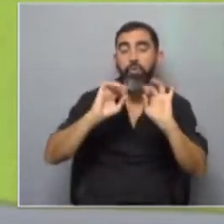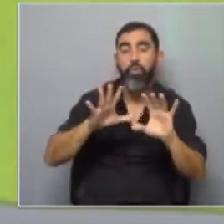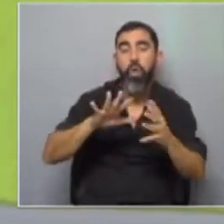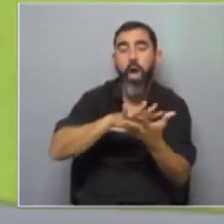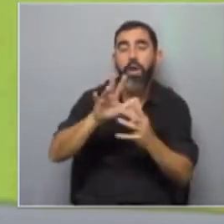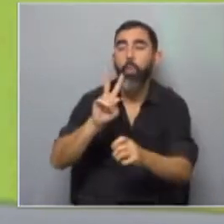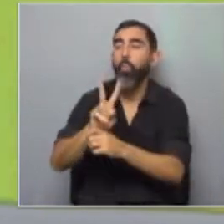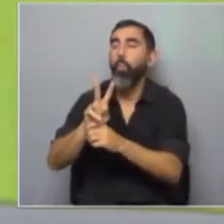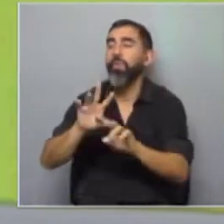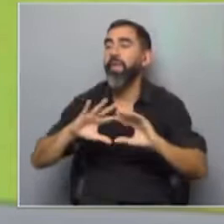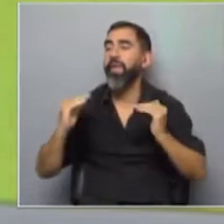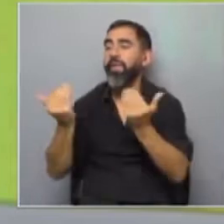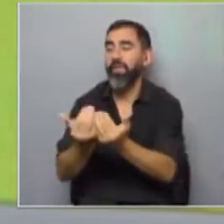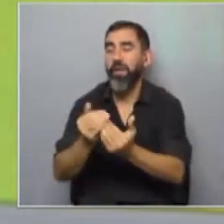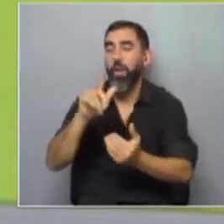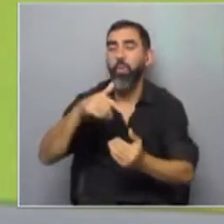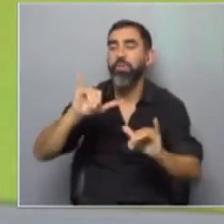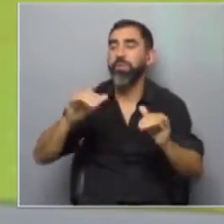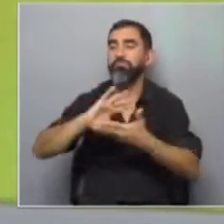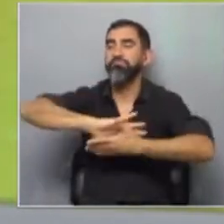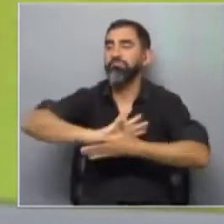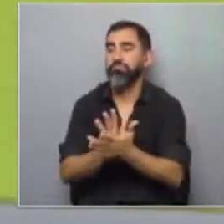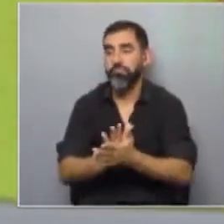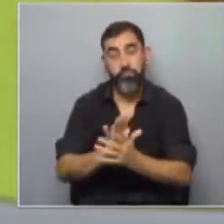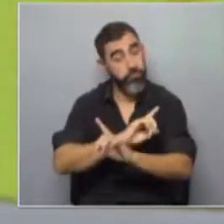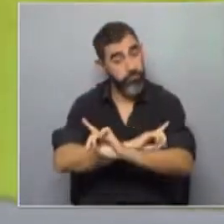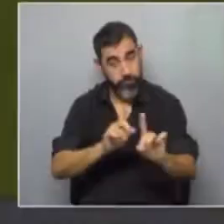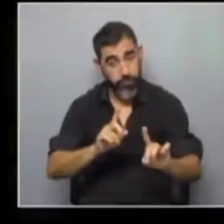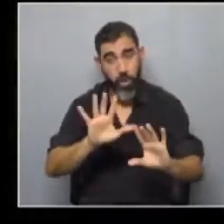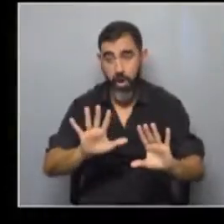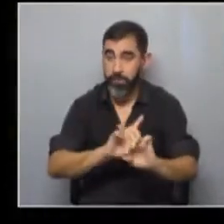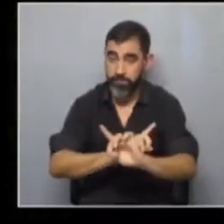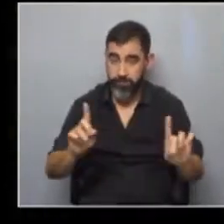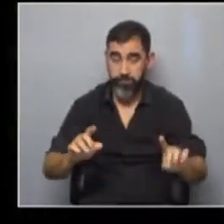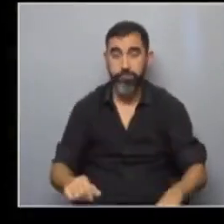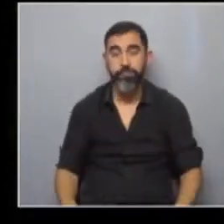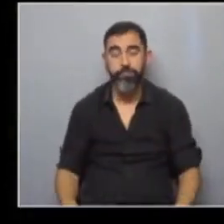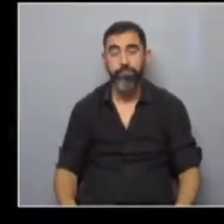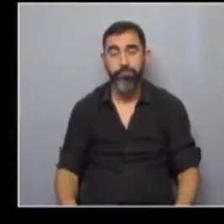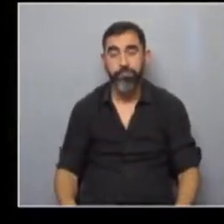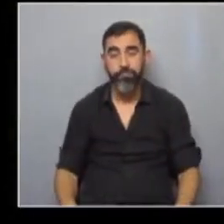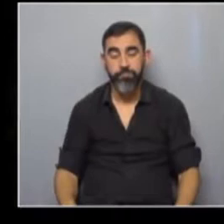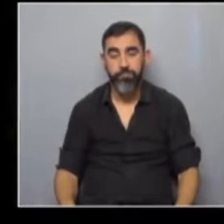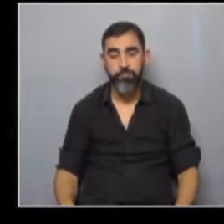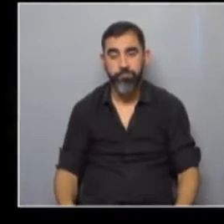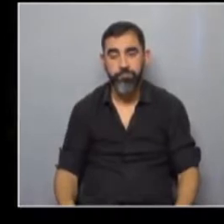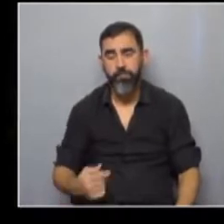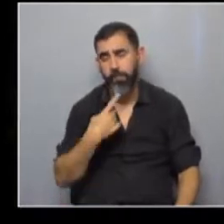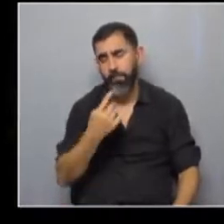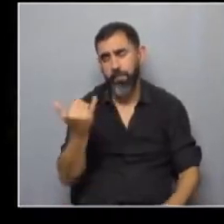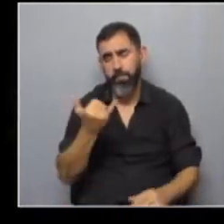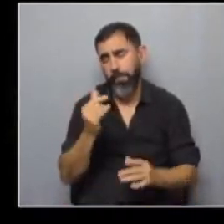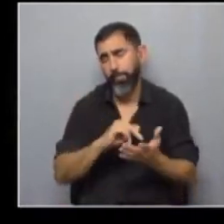comprometer a la fauna porque la zona ya está antropizada. Y lo que muestran estos registros es que el tamanduá